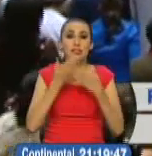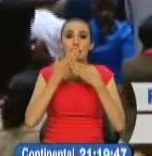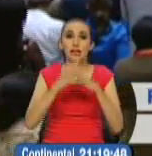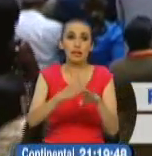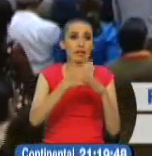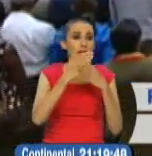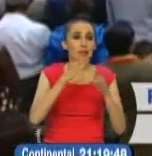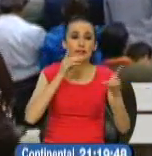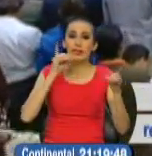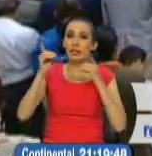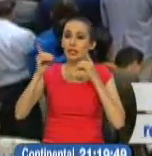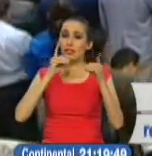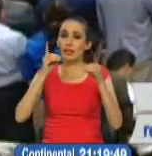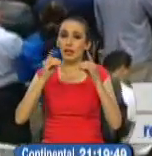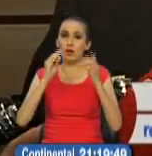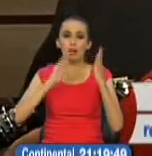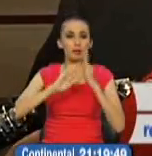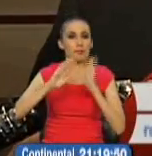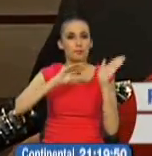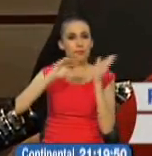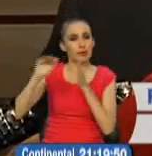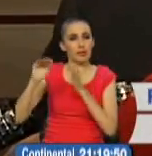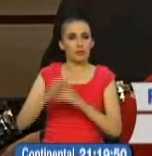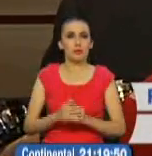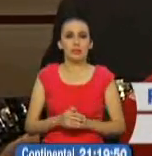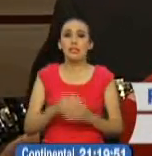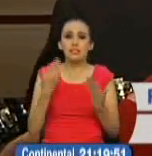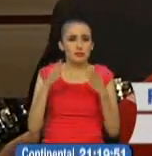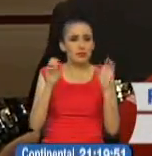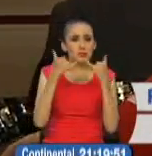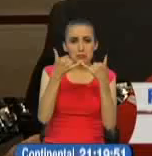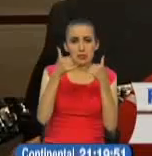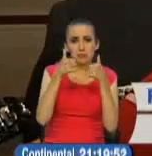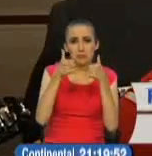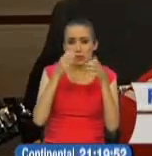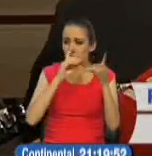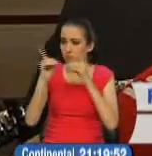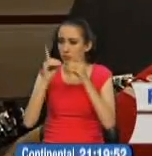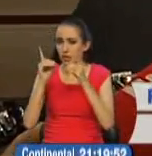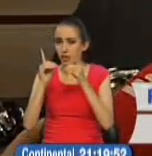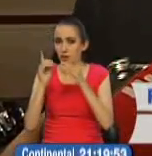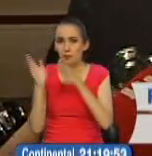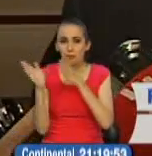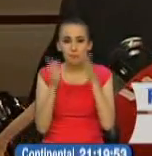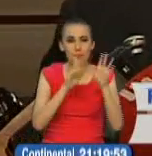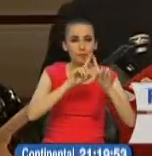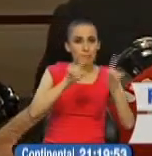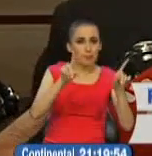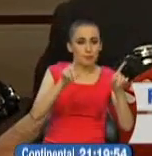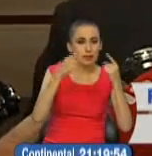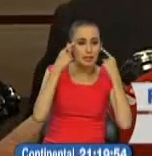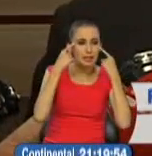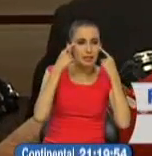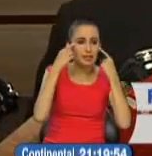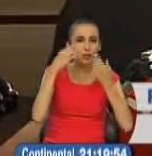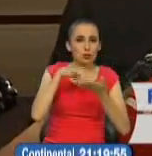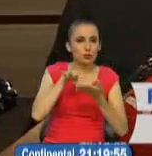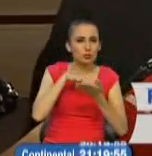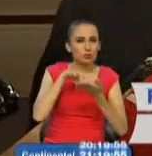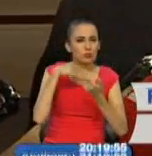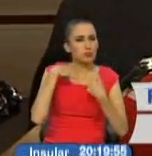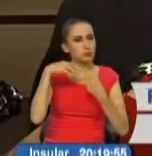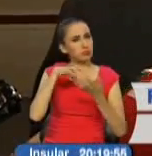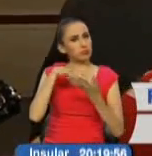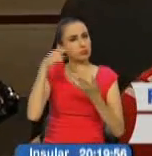convocatoria al diálogo, pero sin claudicar. No está mal dialogar con todo el mundo. Lo que no sería entendible, y dudo que haya pasado, dudo